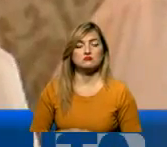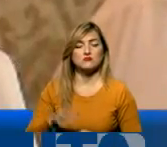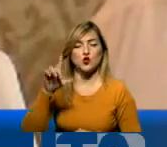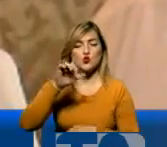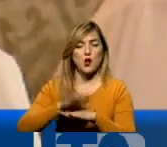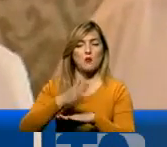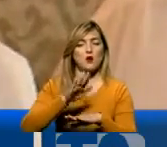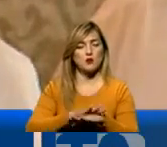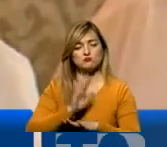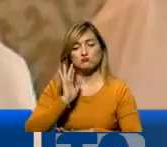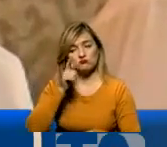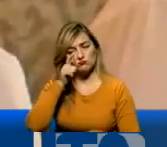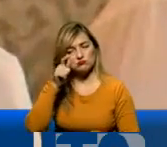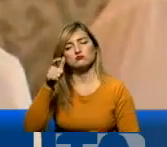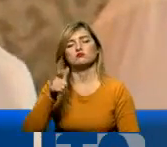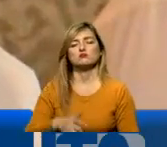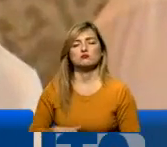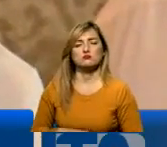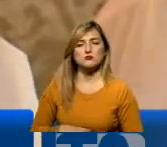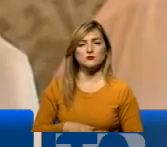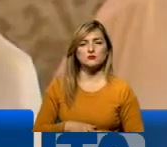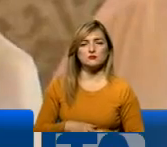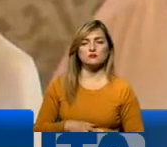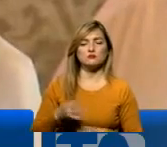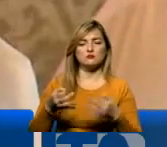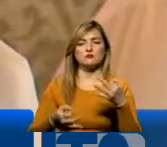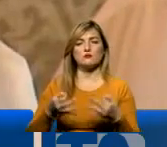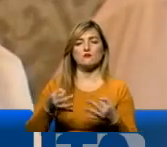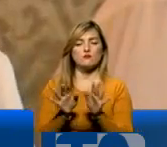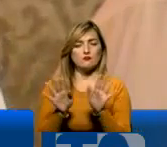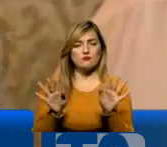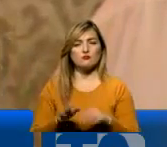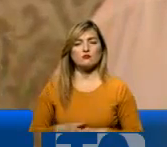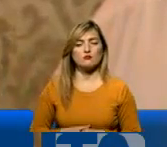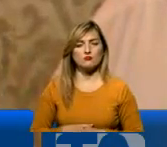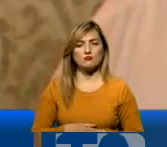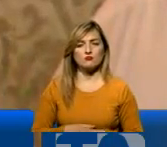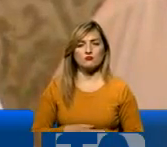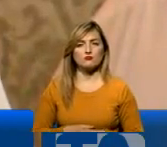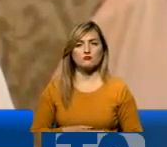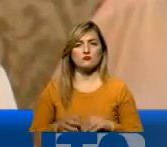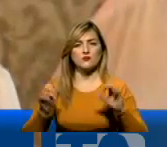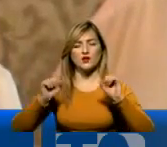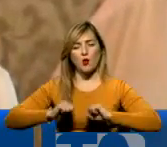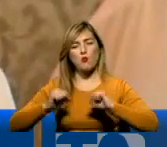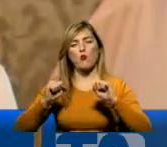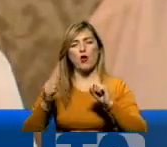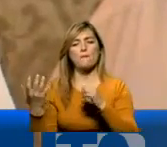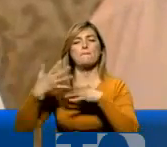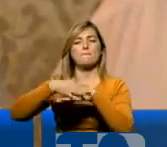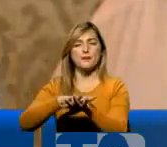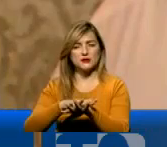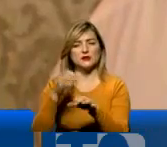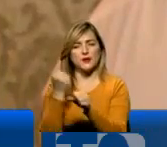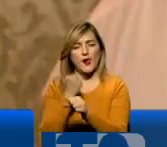día lunes, que la Fiscalía y la justicia en general puedan ser parte de este engranaje que